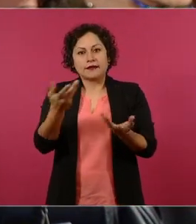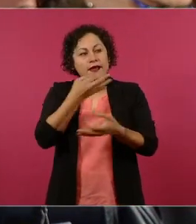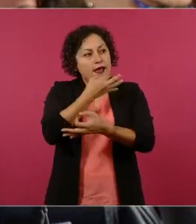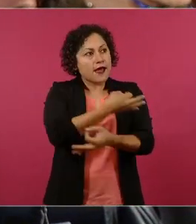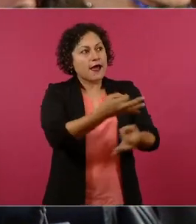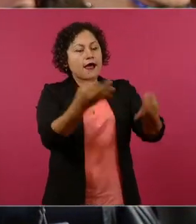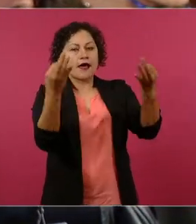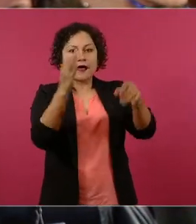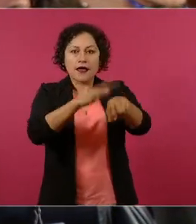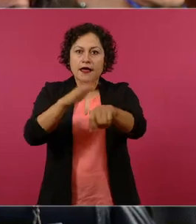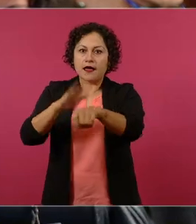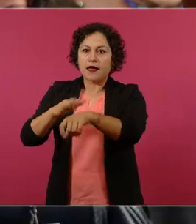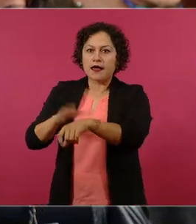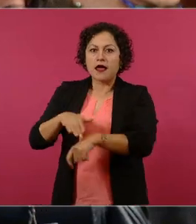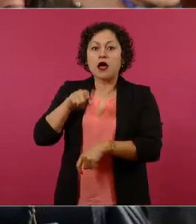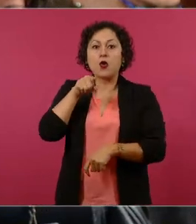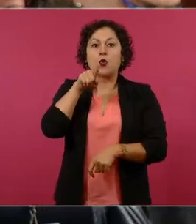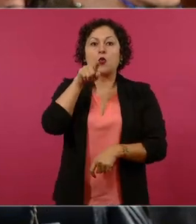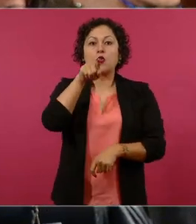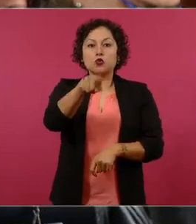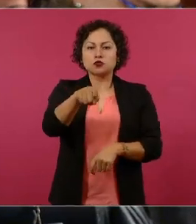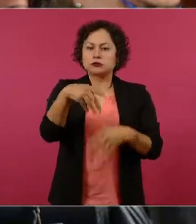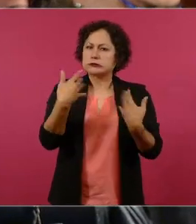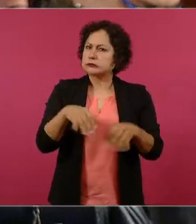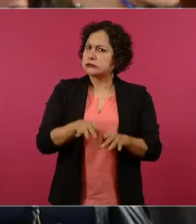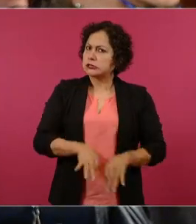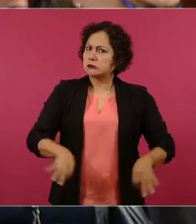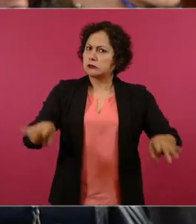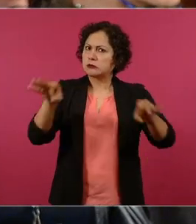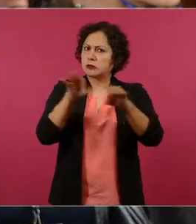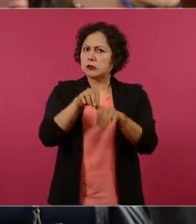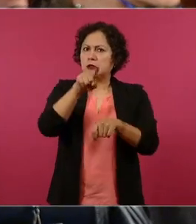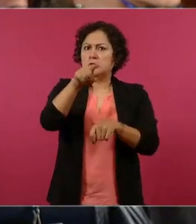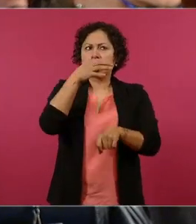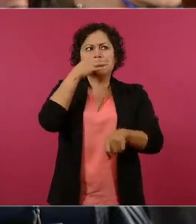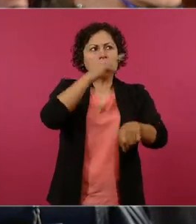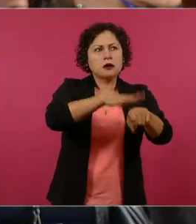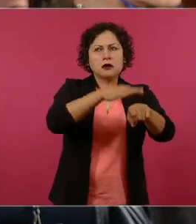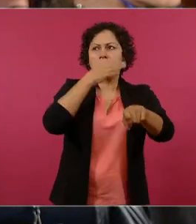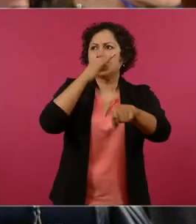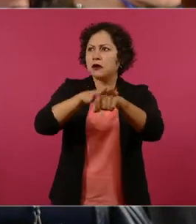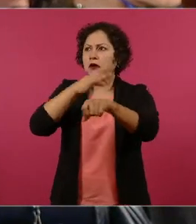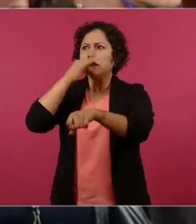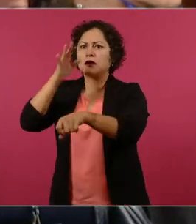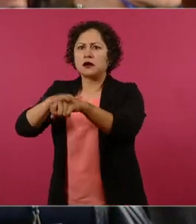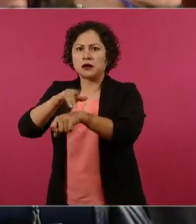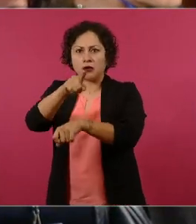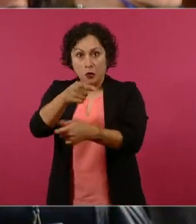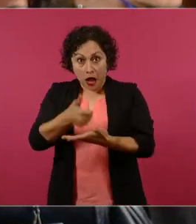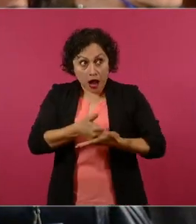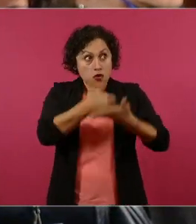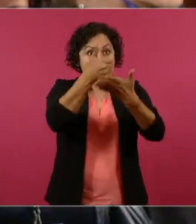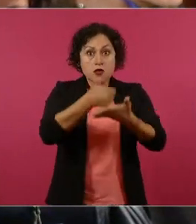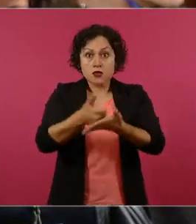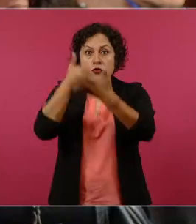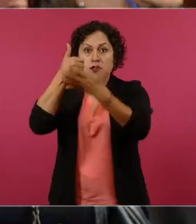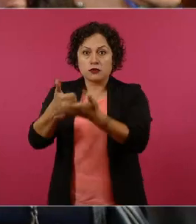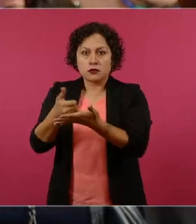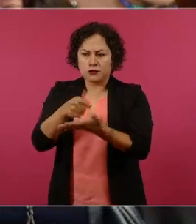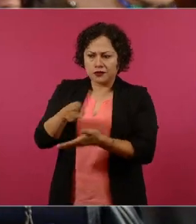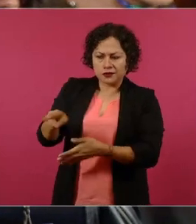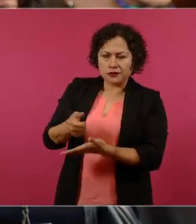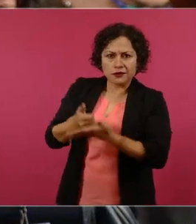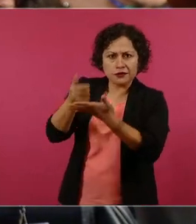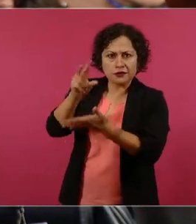a muchas personas porque usted interviene porque usted tiene voluntad política para hacerlo